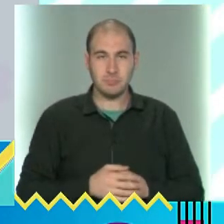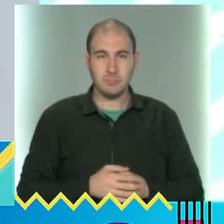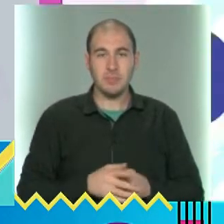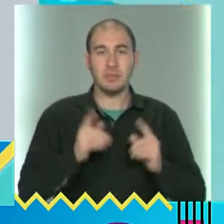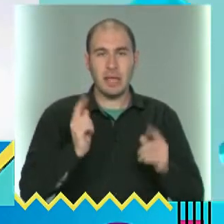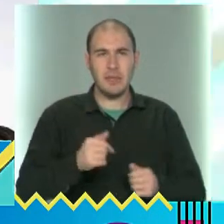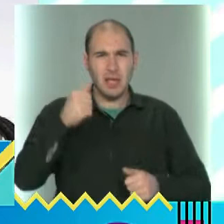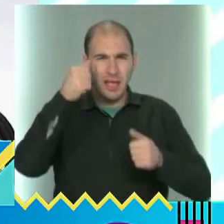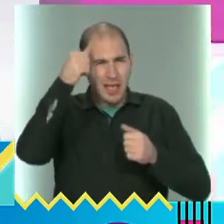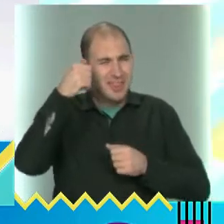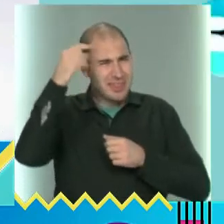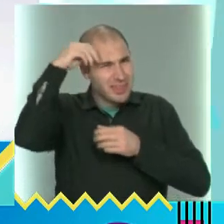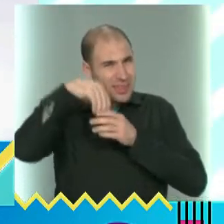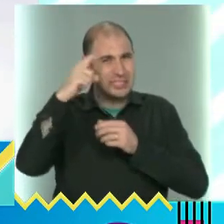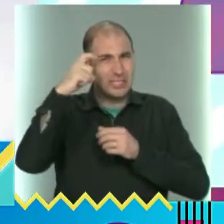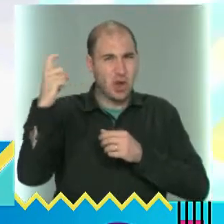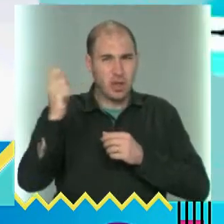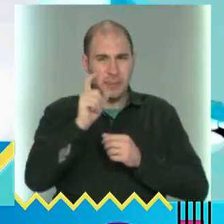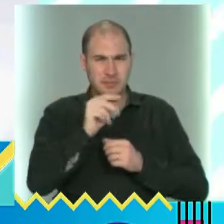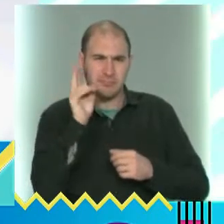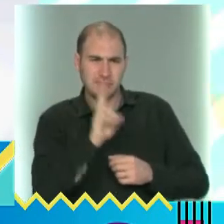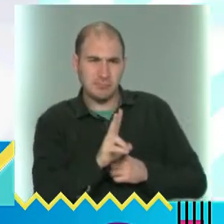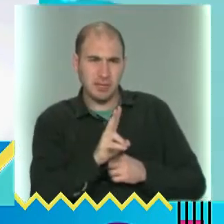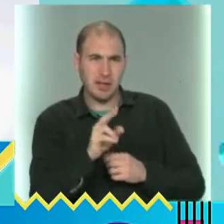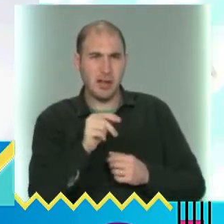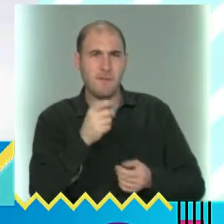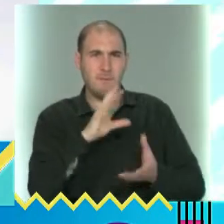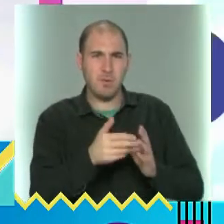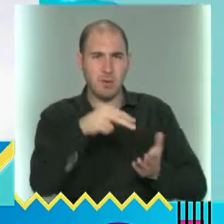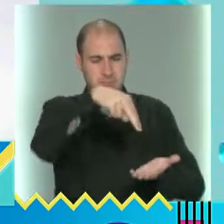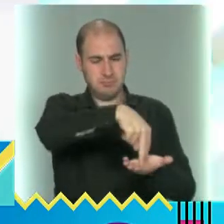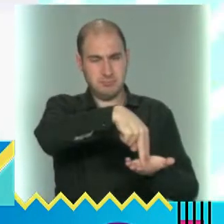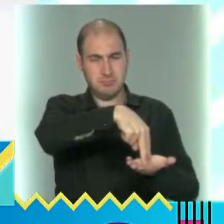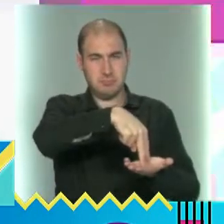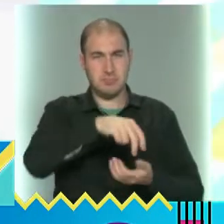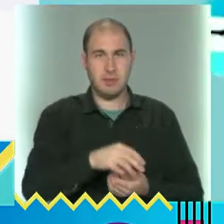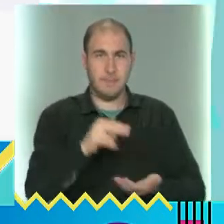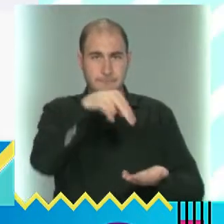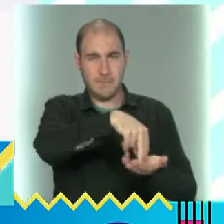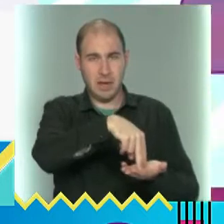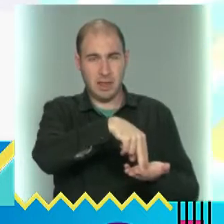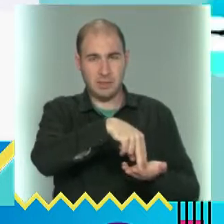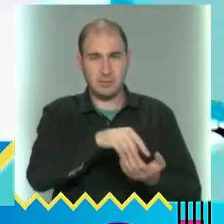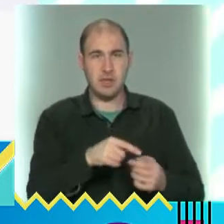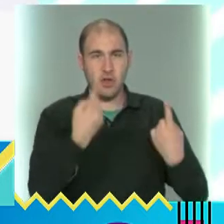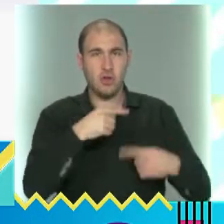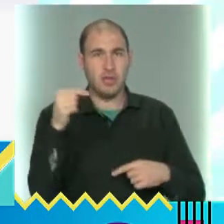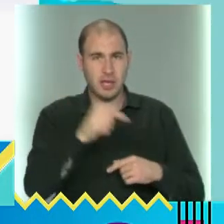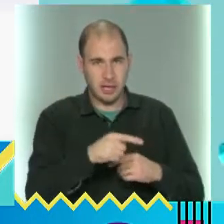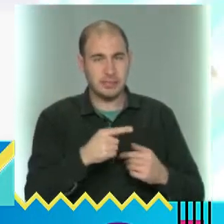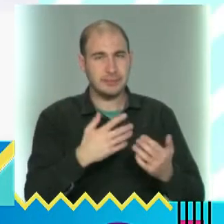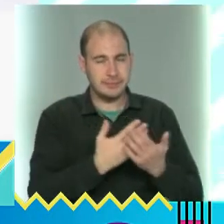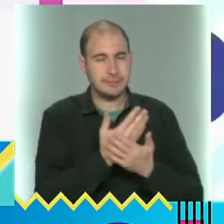de los daños psicológicos de tener que ver a los demás en una posición bípeda, una posición parada. Eso causa su